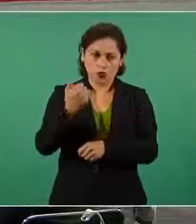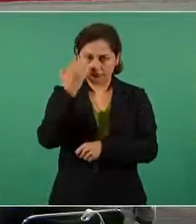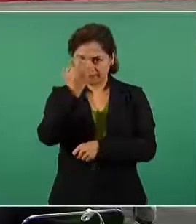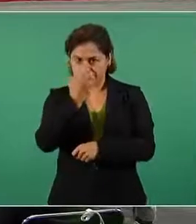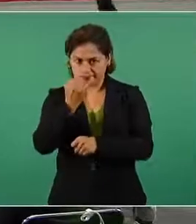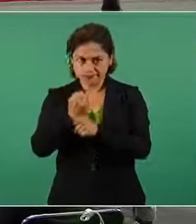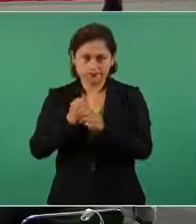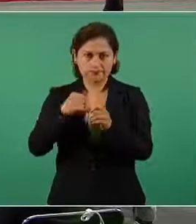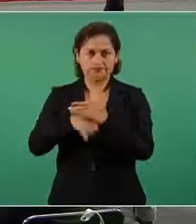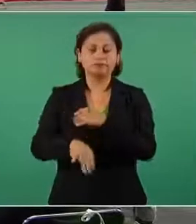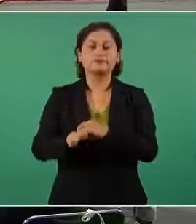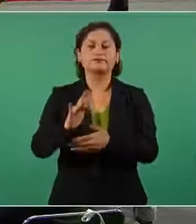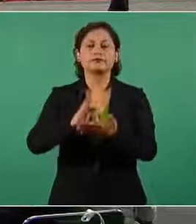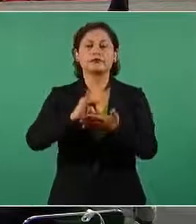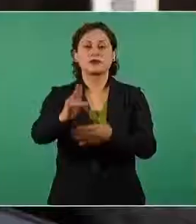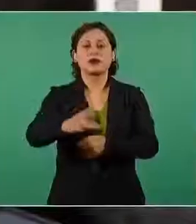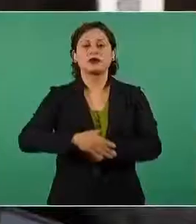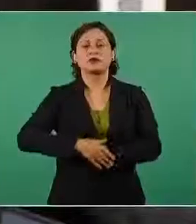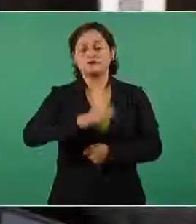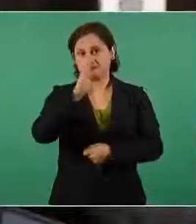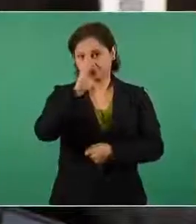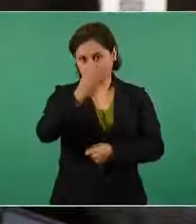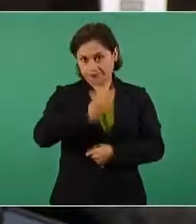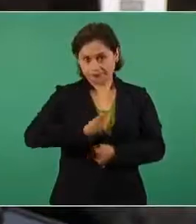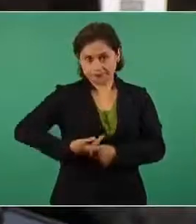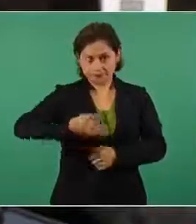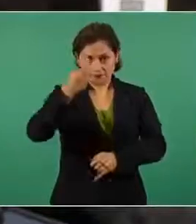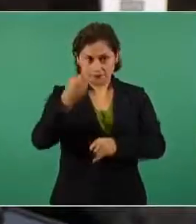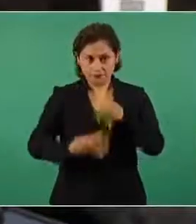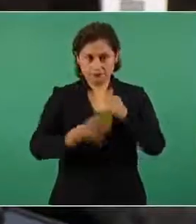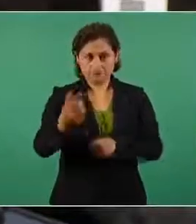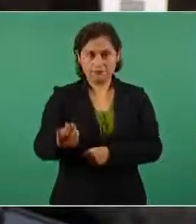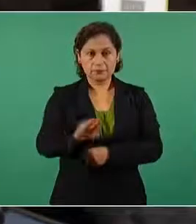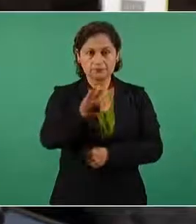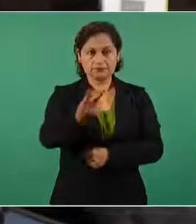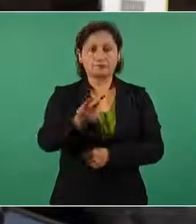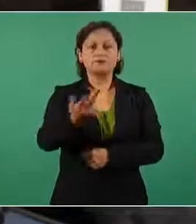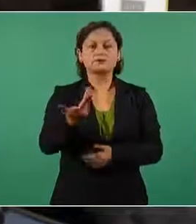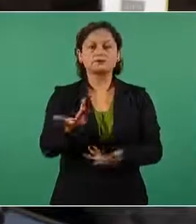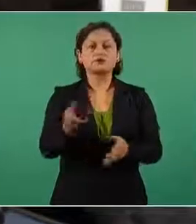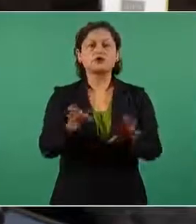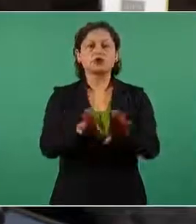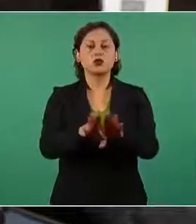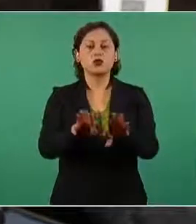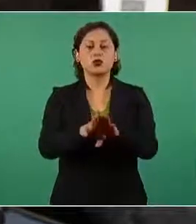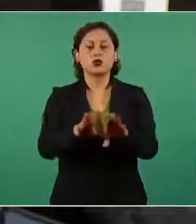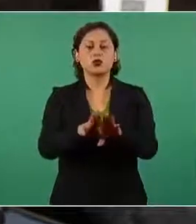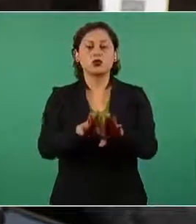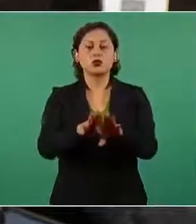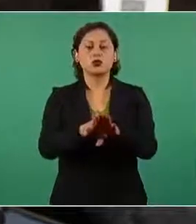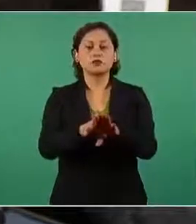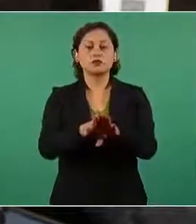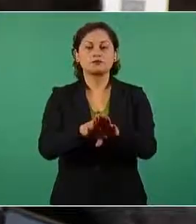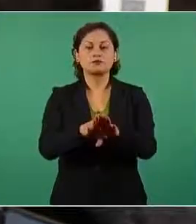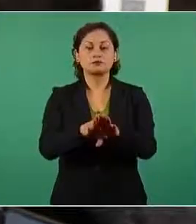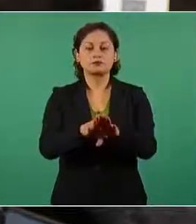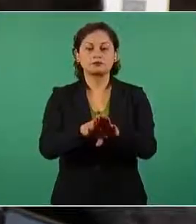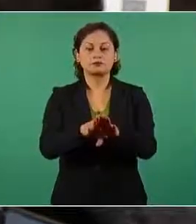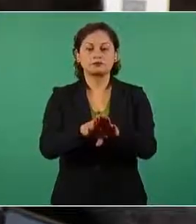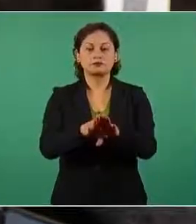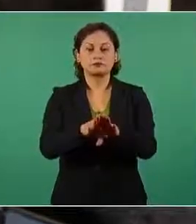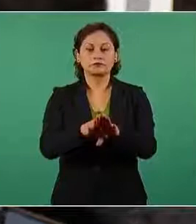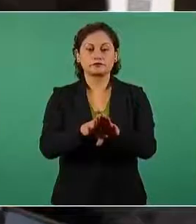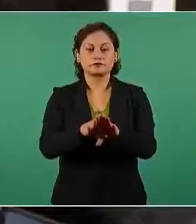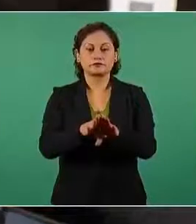Gracias. Presidente, nada más una última pregunta sobre cómo será el formato del informe, el formato por las ceremonias